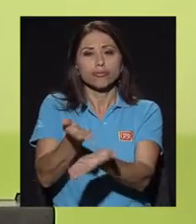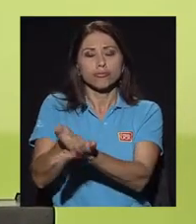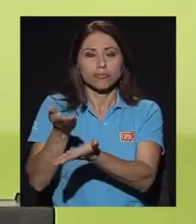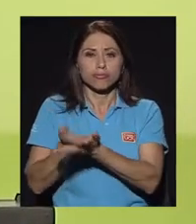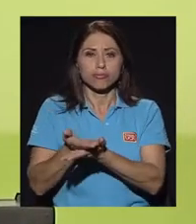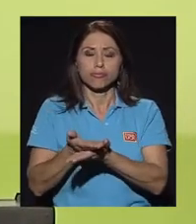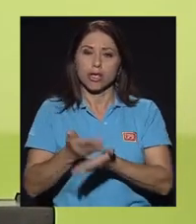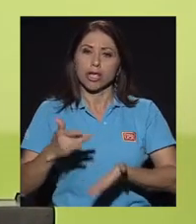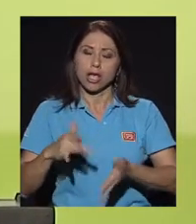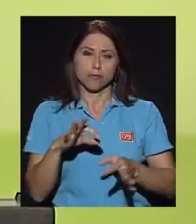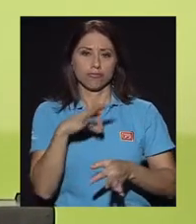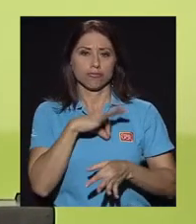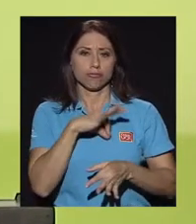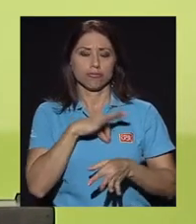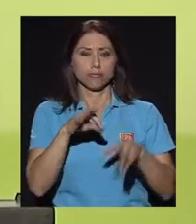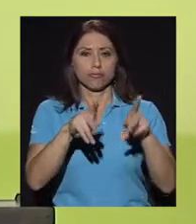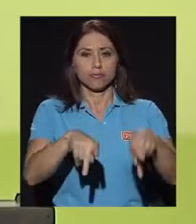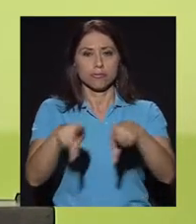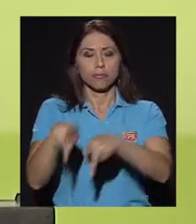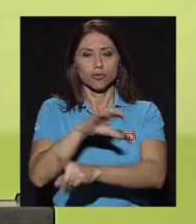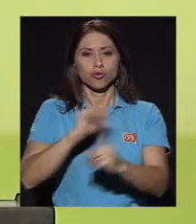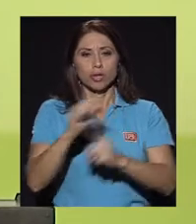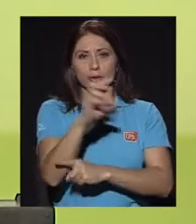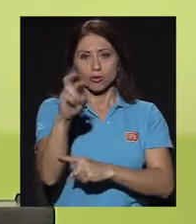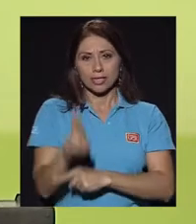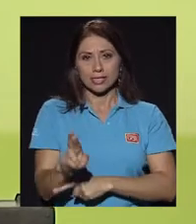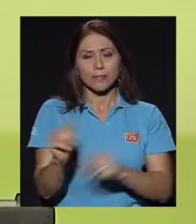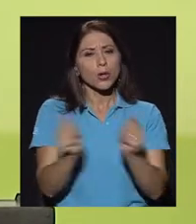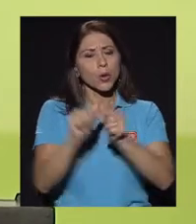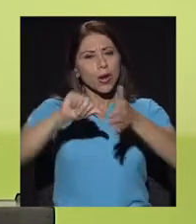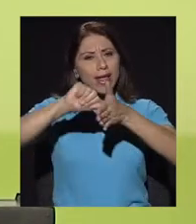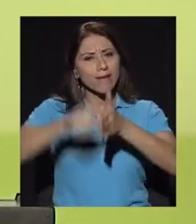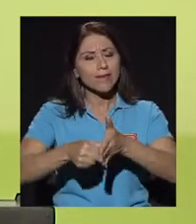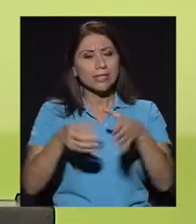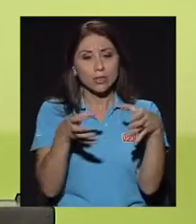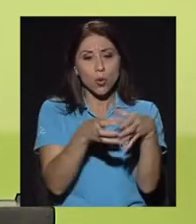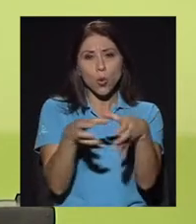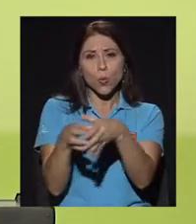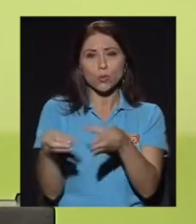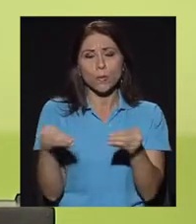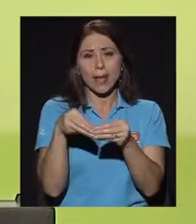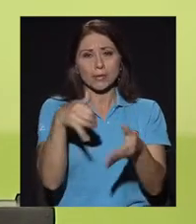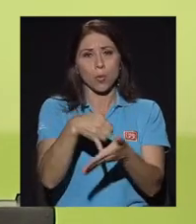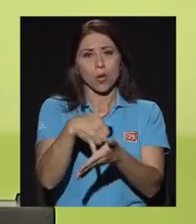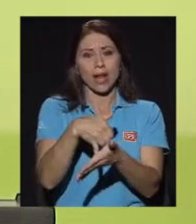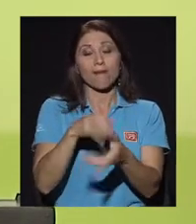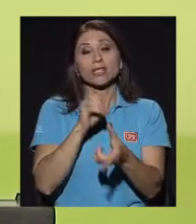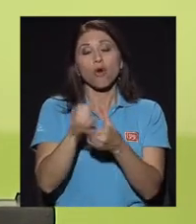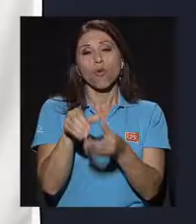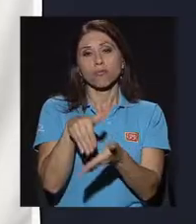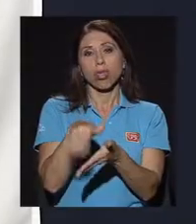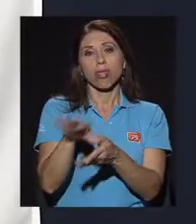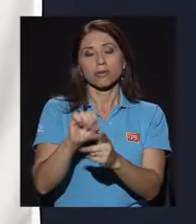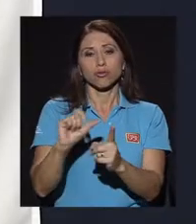que beneficien a la sociedad costarricense, con énfasis en aquellos sectores más vulnerables y excluidos